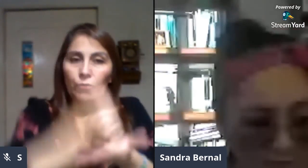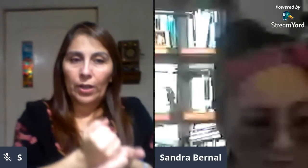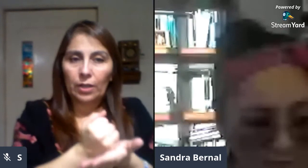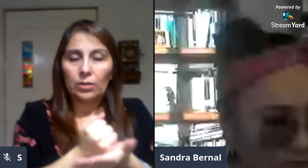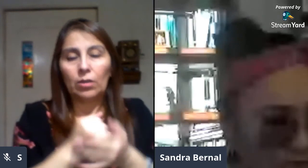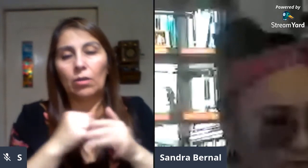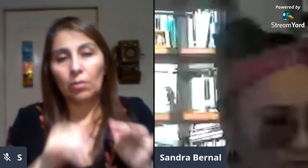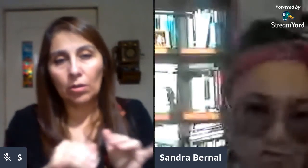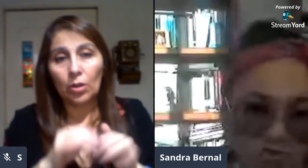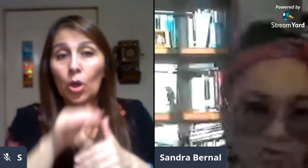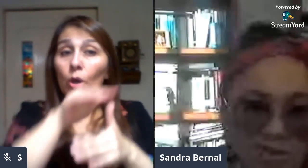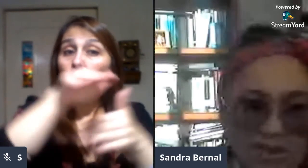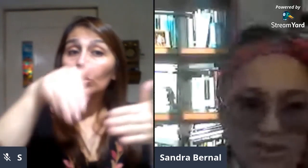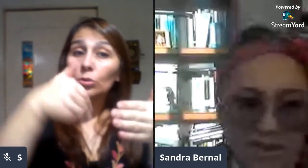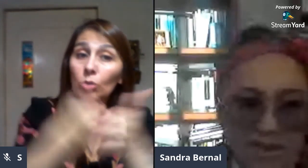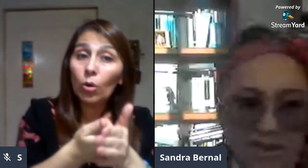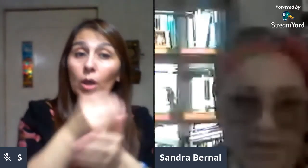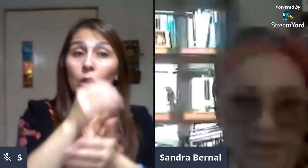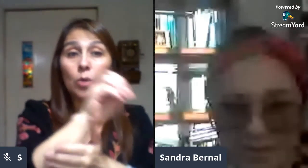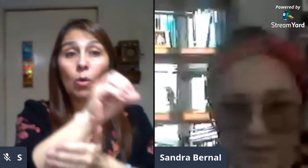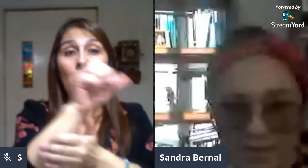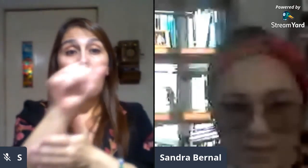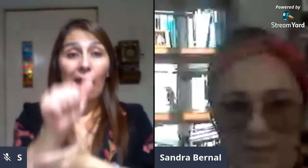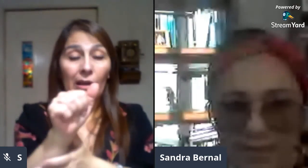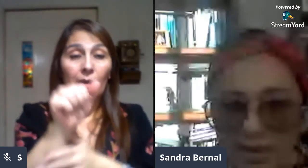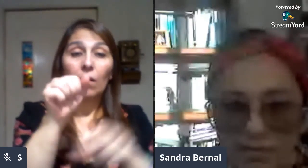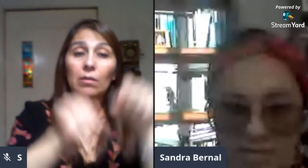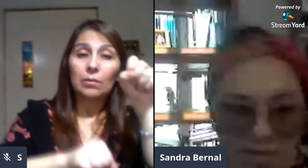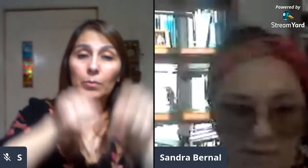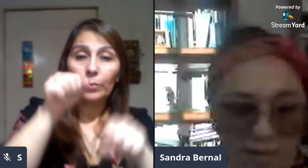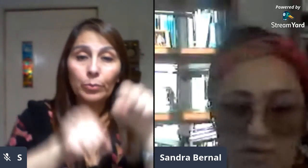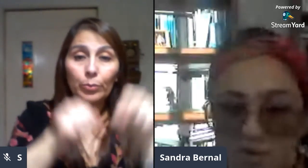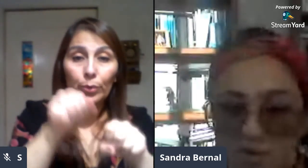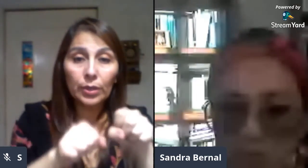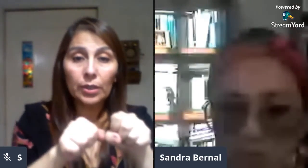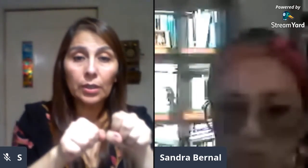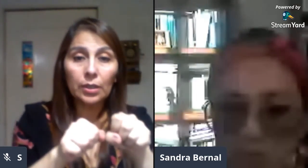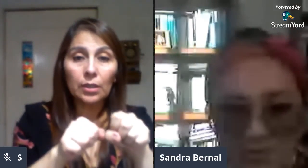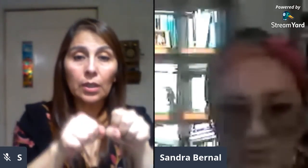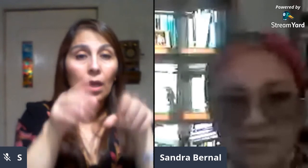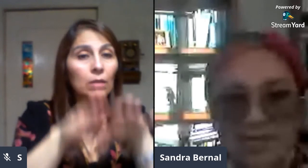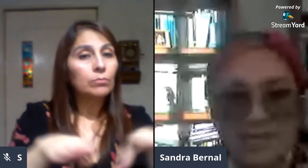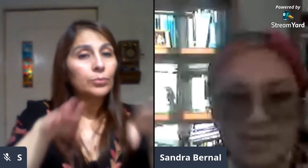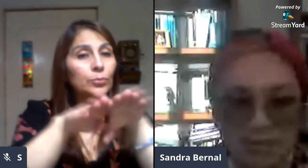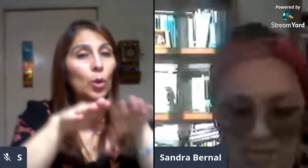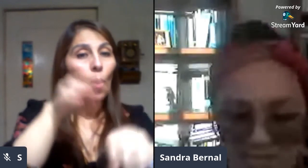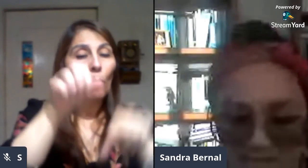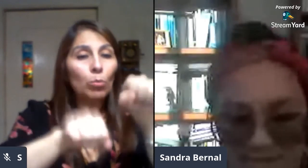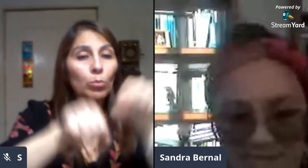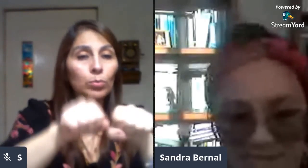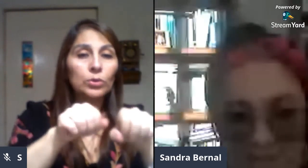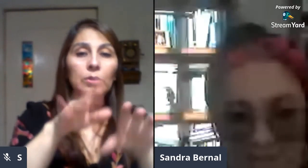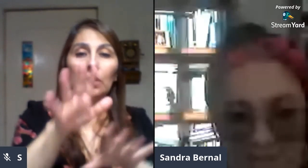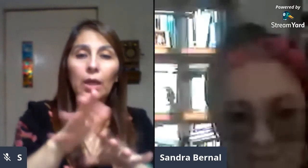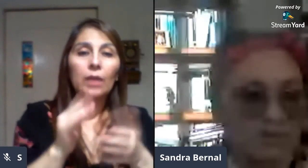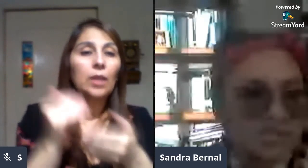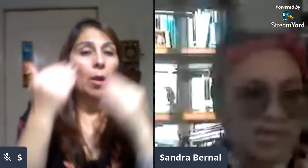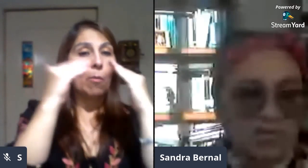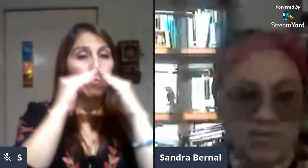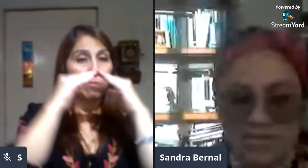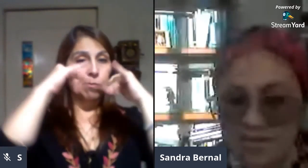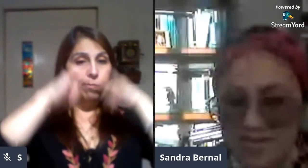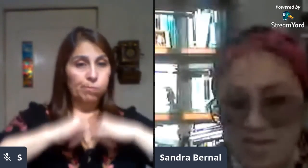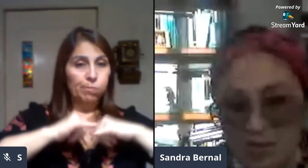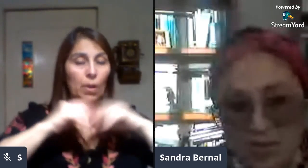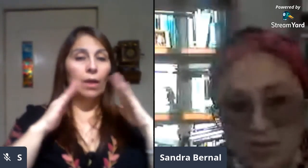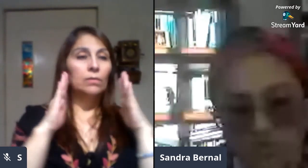todas y no todos podemos estar en la misma posibilidad de estar en nuestras casas tranquilos, de